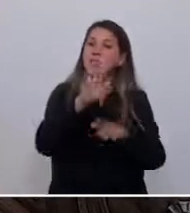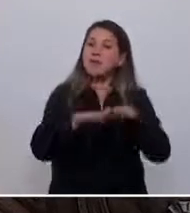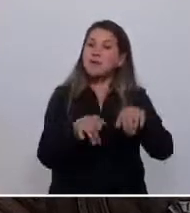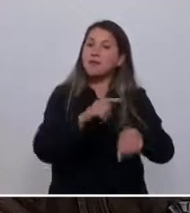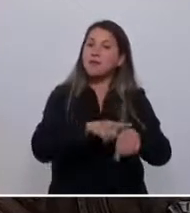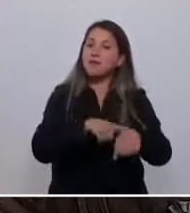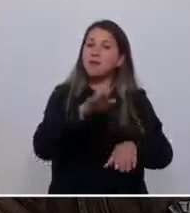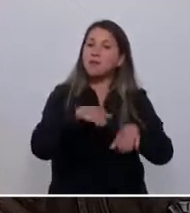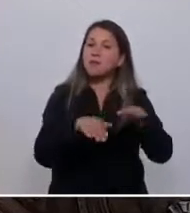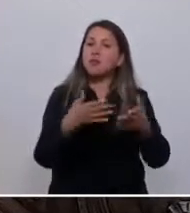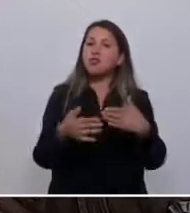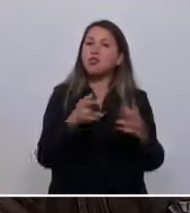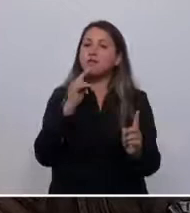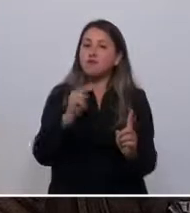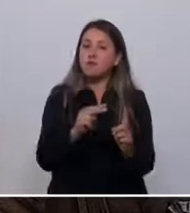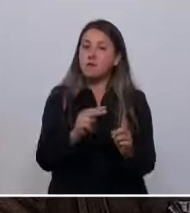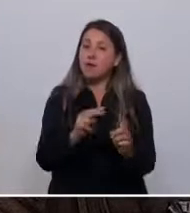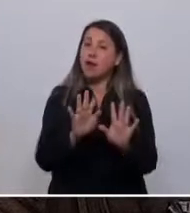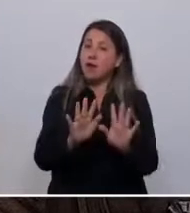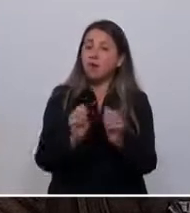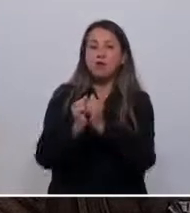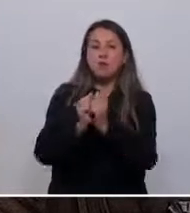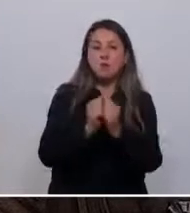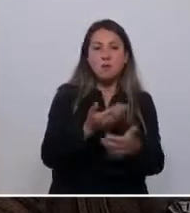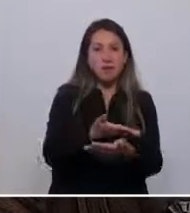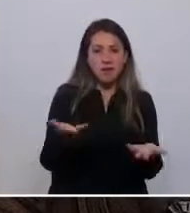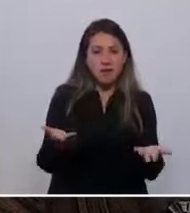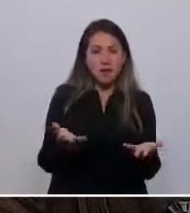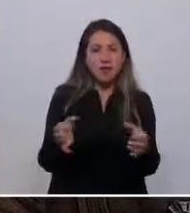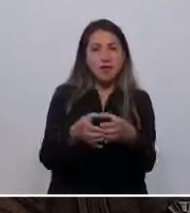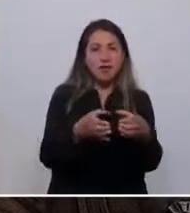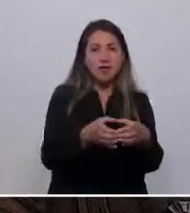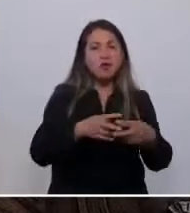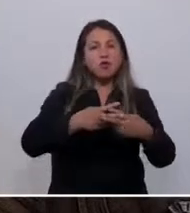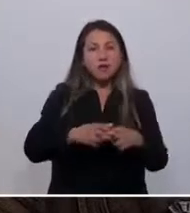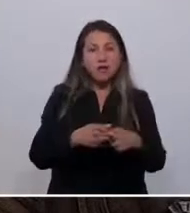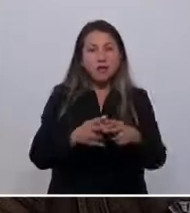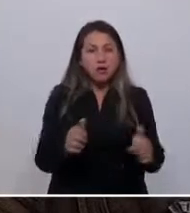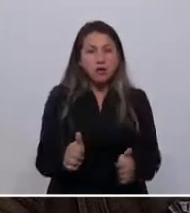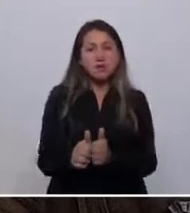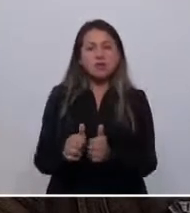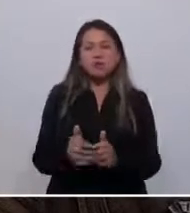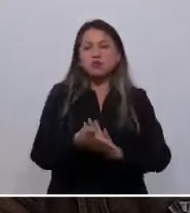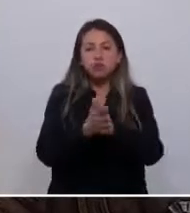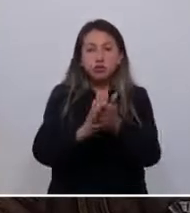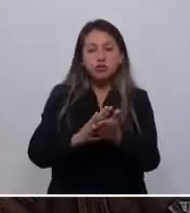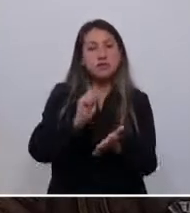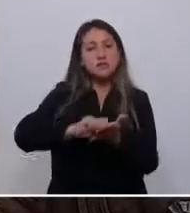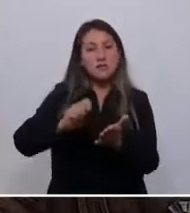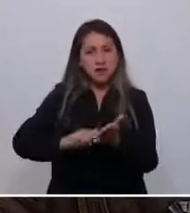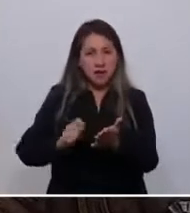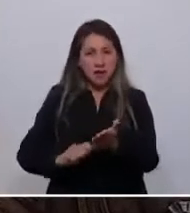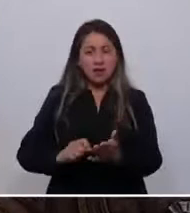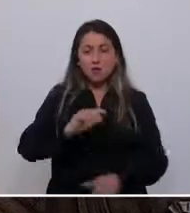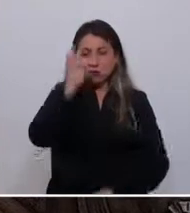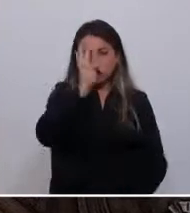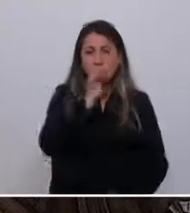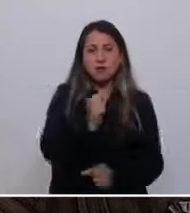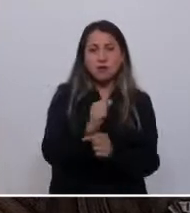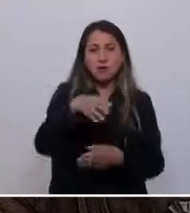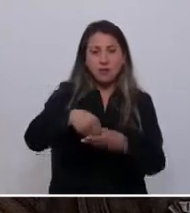encontramos. Compañeras y compañeros, equipos técnicos y asesores, secretarios y